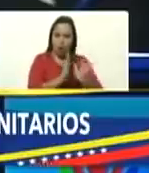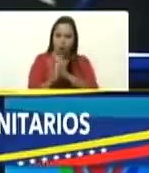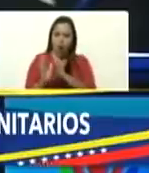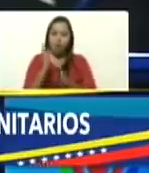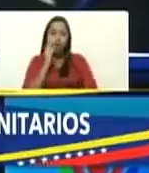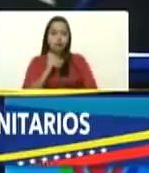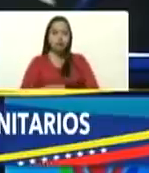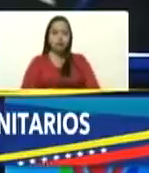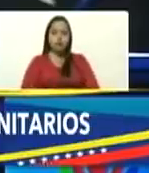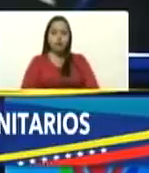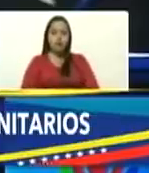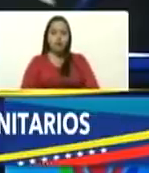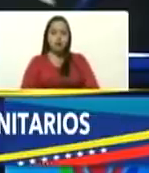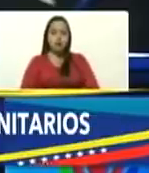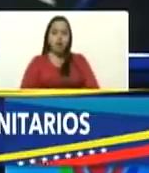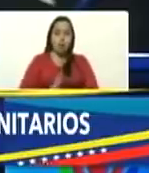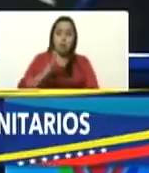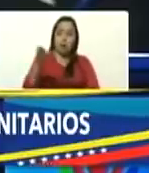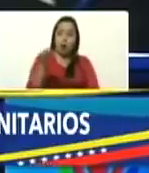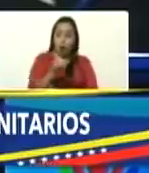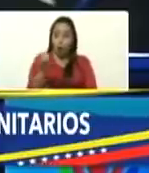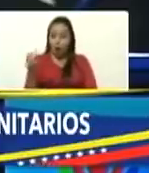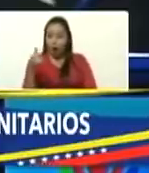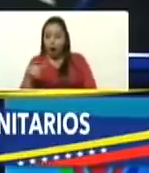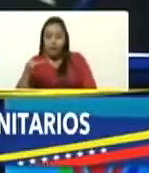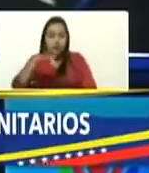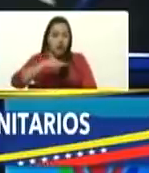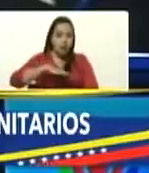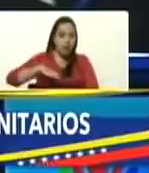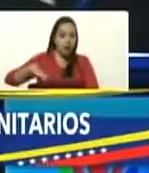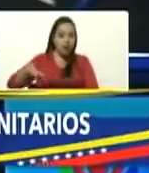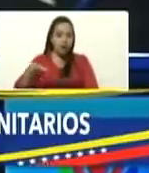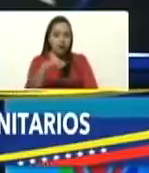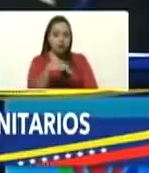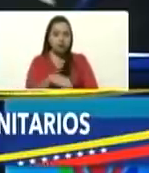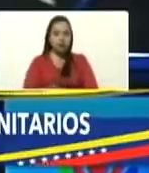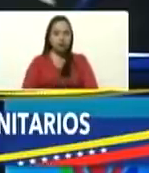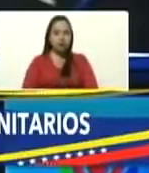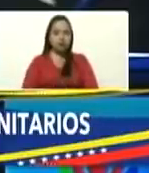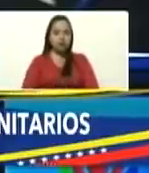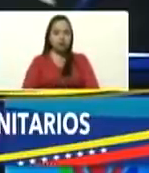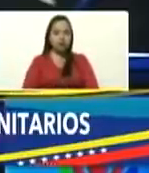el oriente, llega a la sabana, ¿verdad?